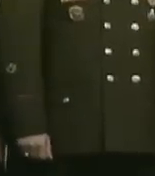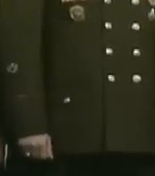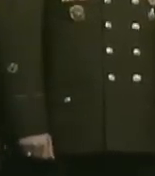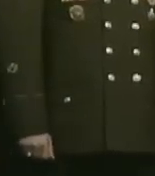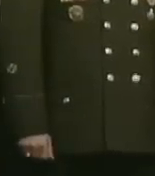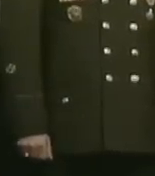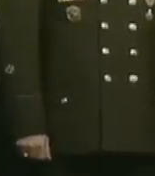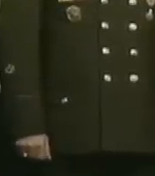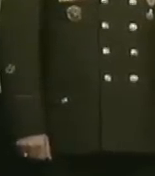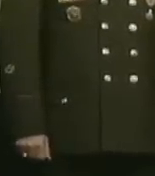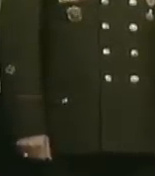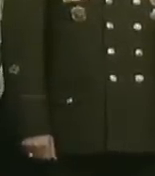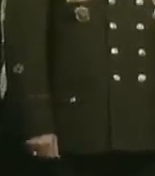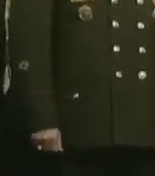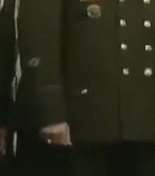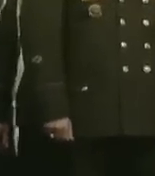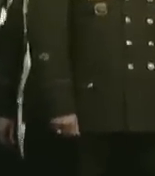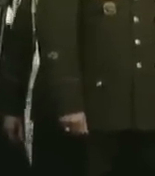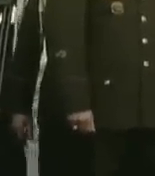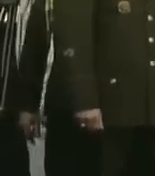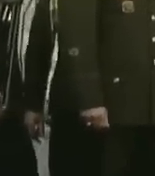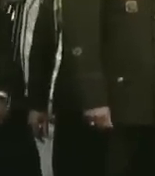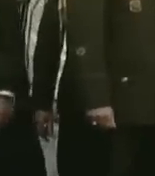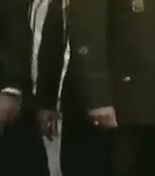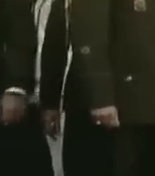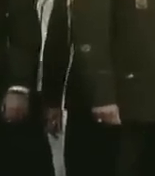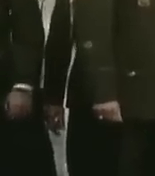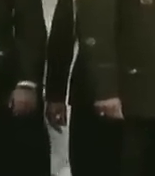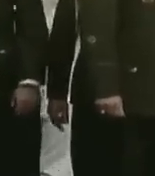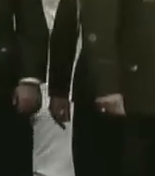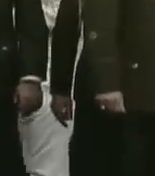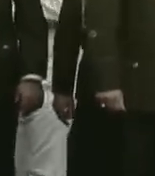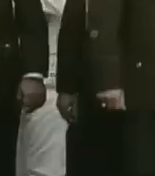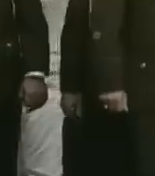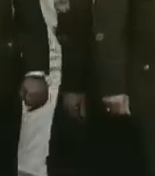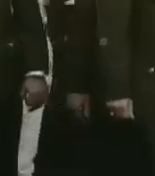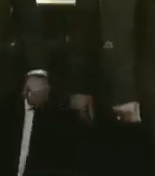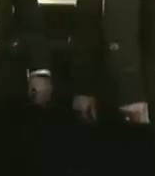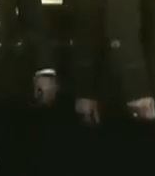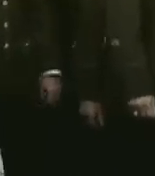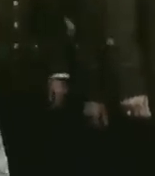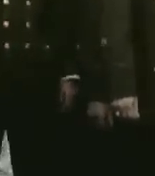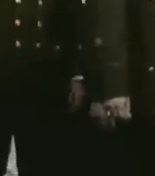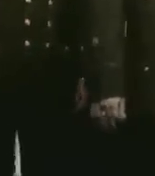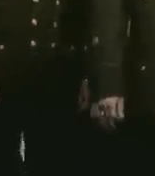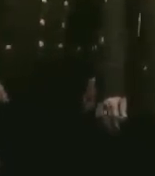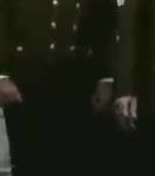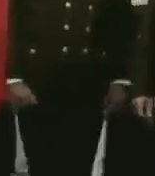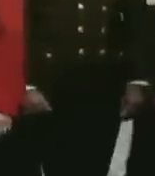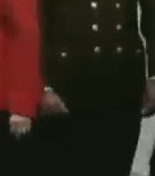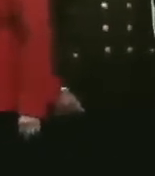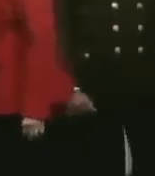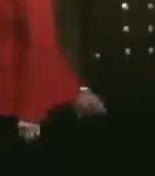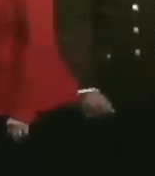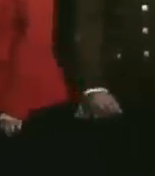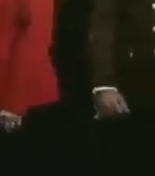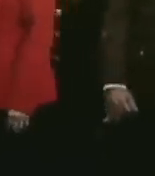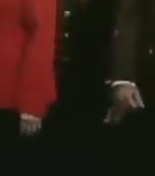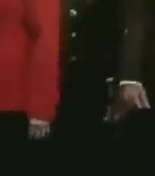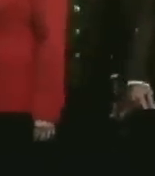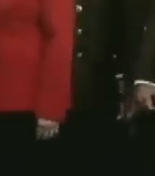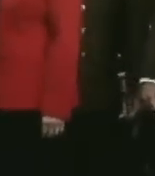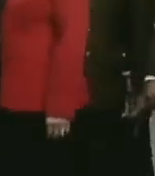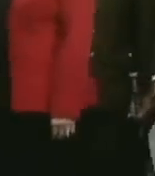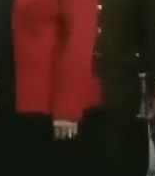generales y almirantes y del personal militar que ocupó el primer lugar en el orden de mérito de cada promoción